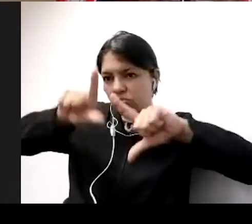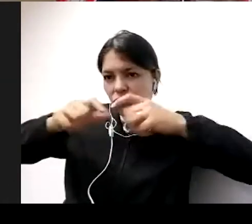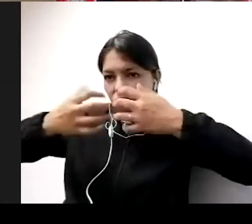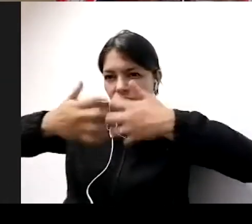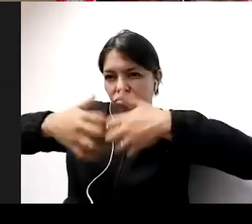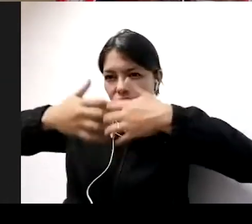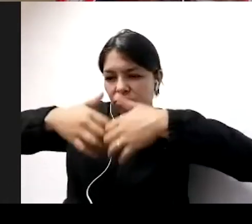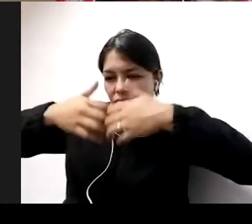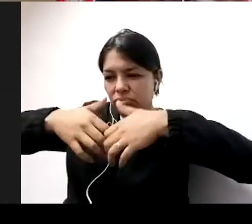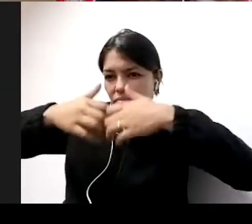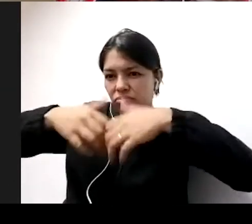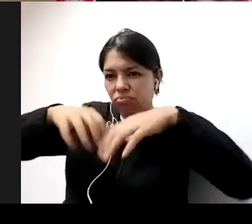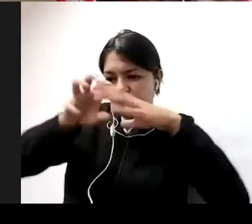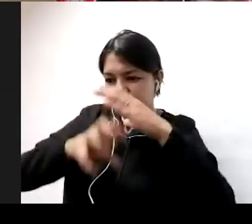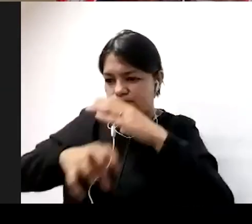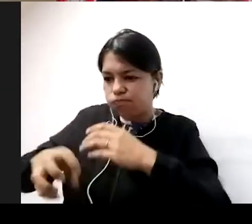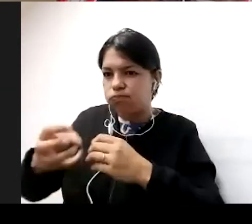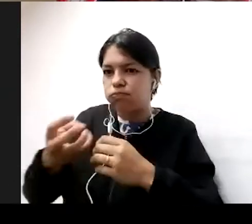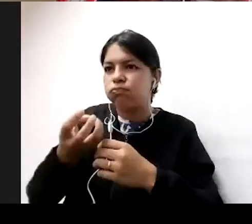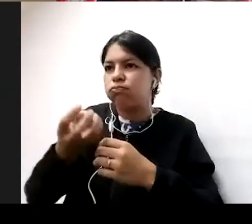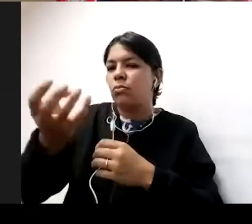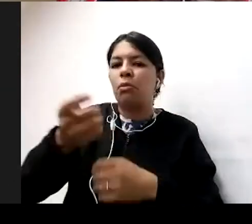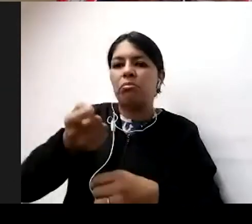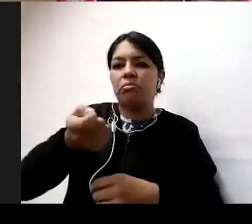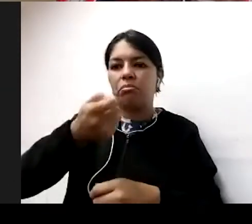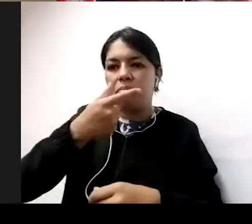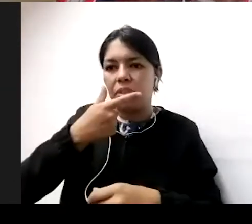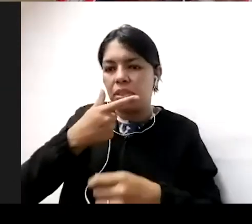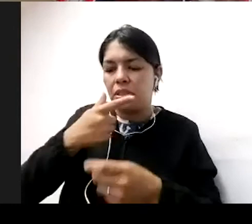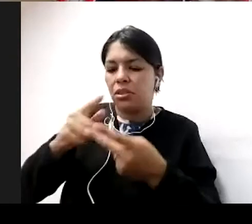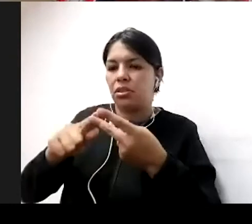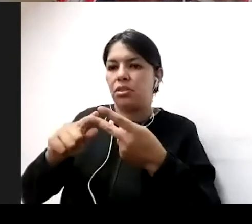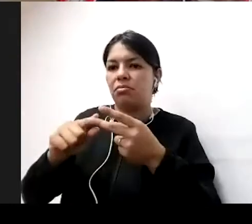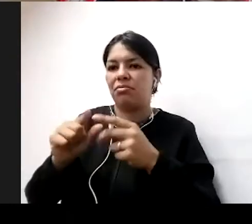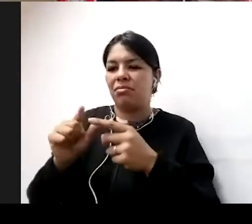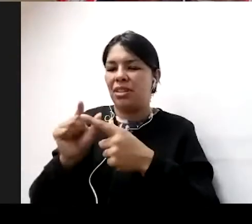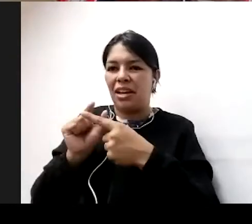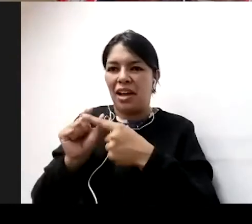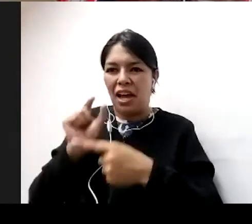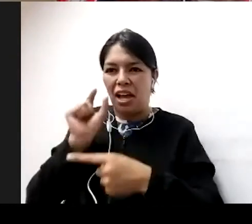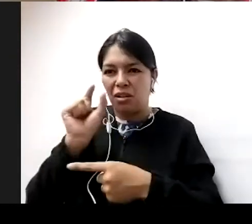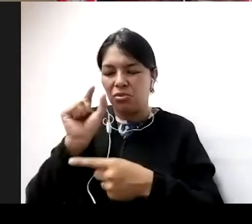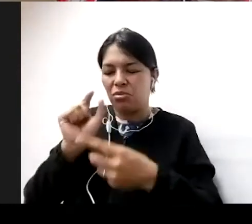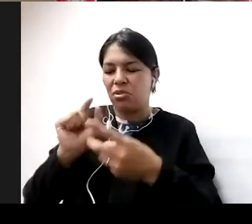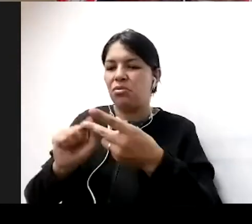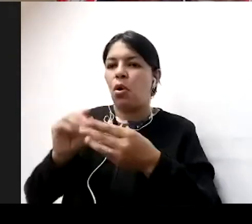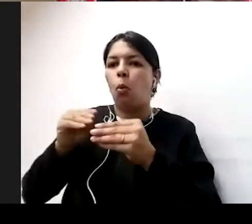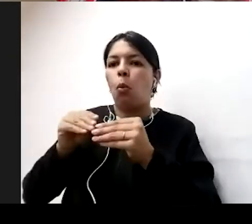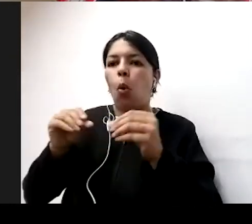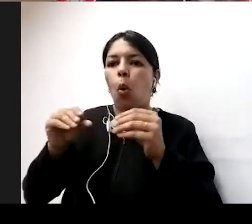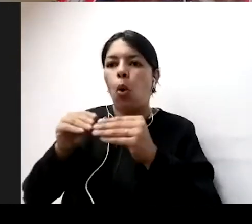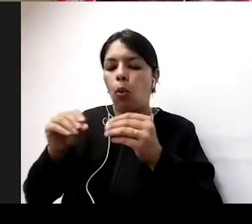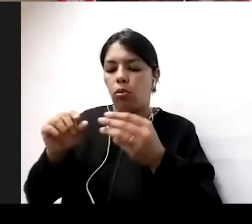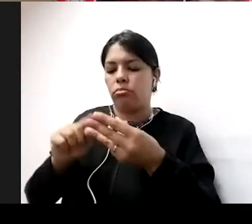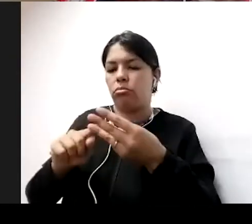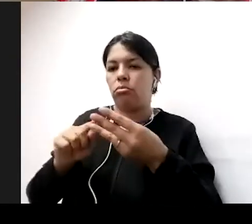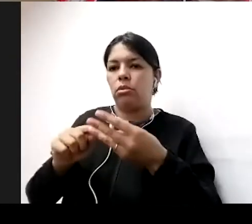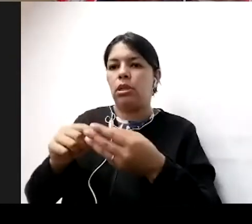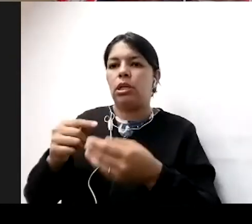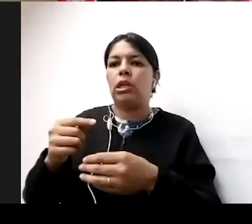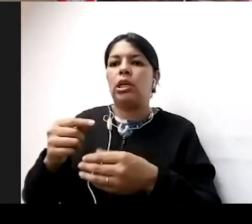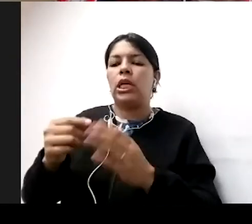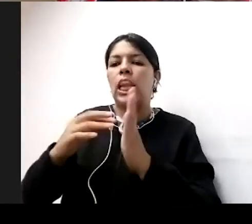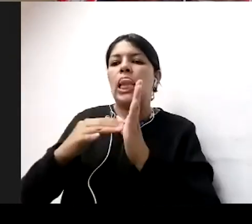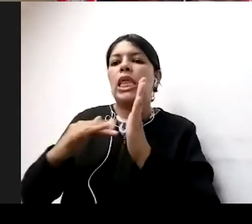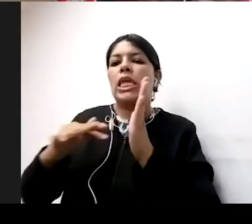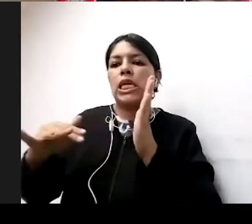son distribuidas en forma de pastillas, en cápsulas, en polvos o en líquidos, muchos de ellos. Muchos de los